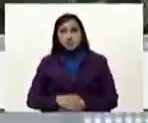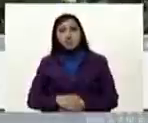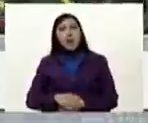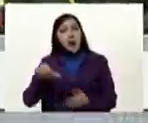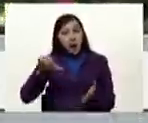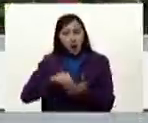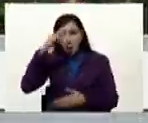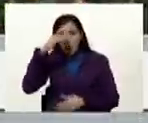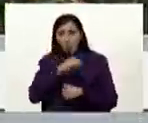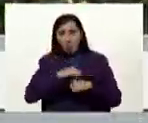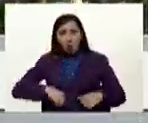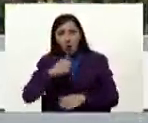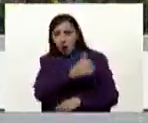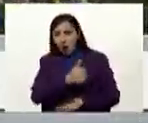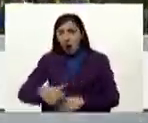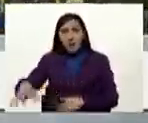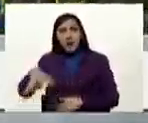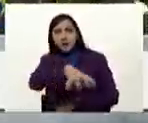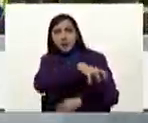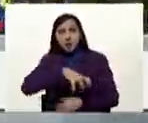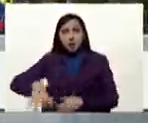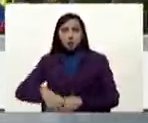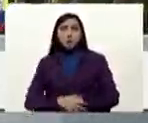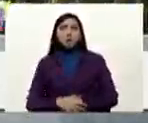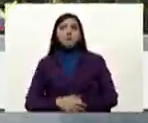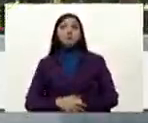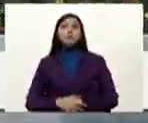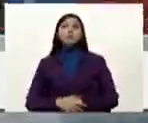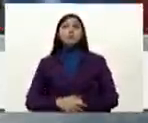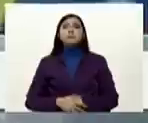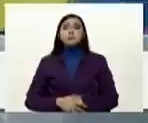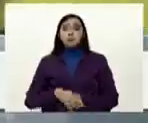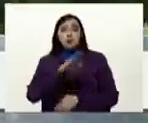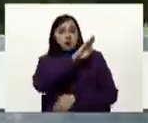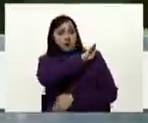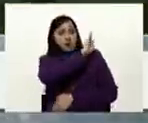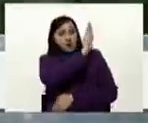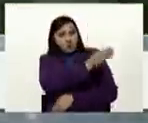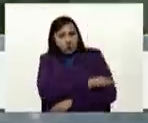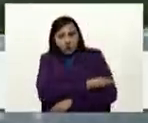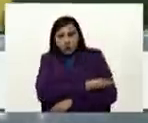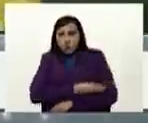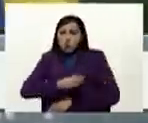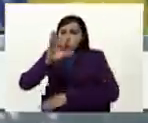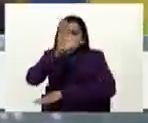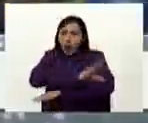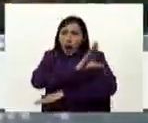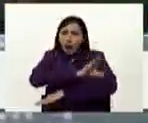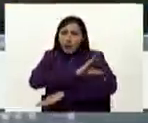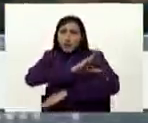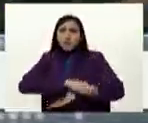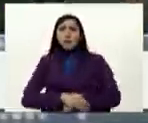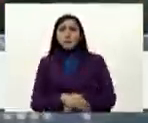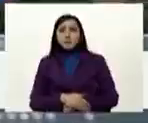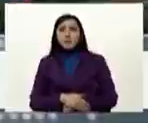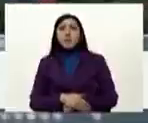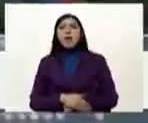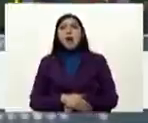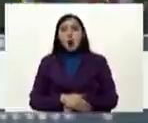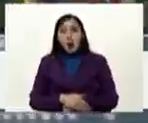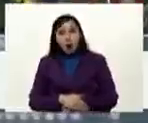militar de cada estado. Y además, bueno, el fortalecimiento de la capacidad de